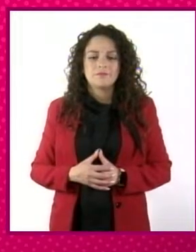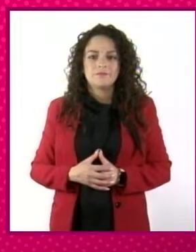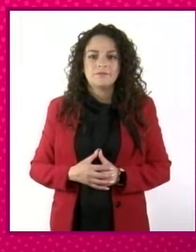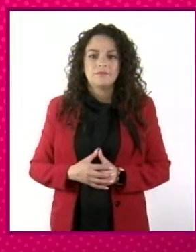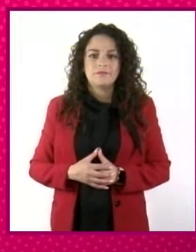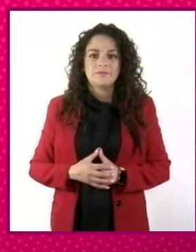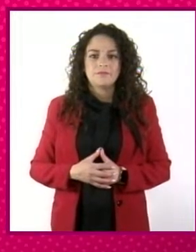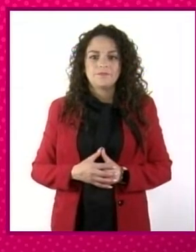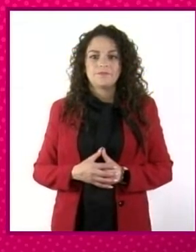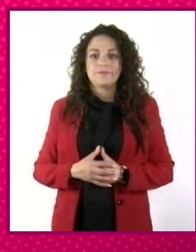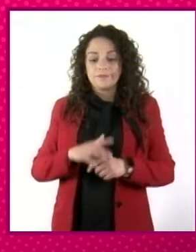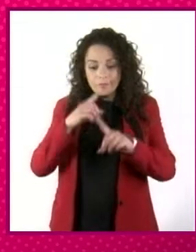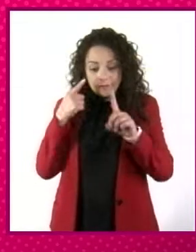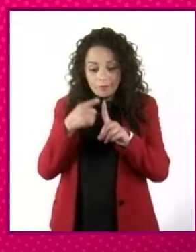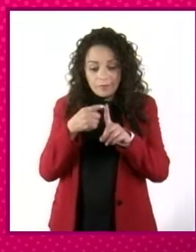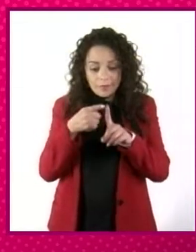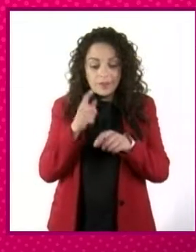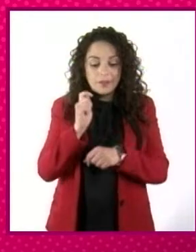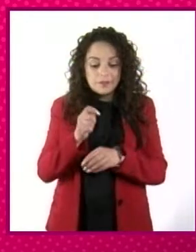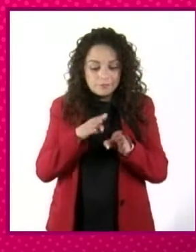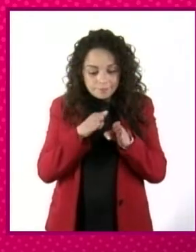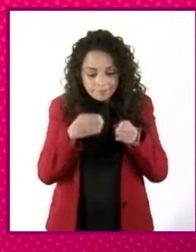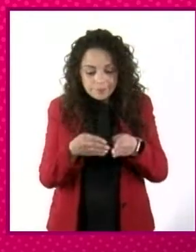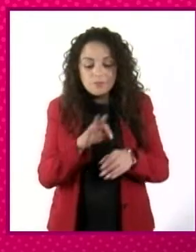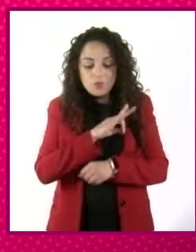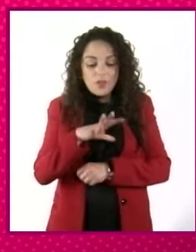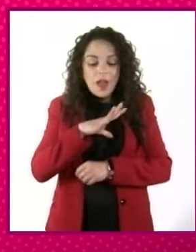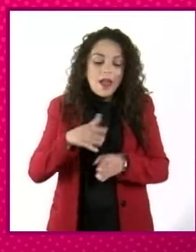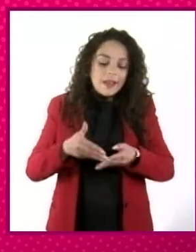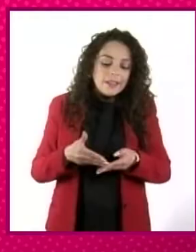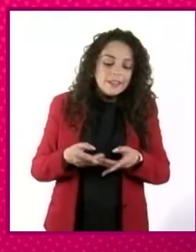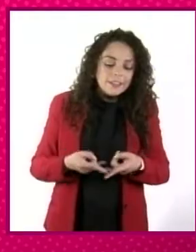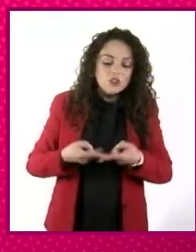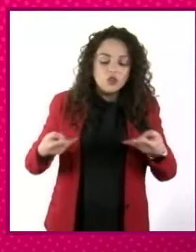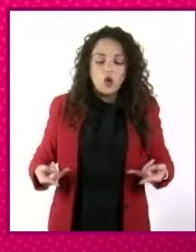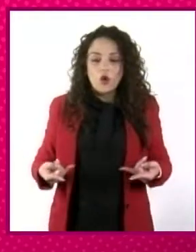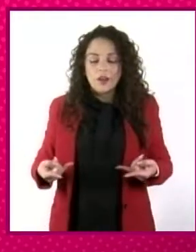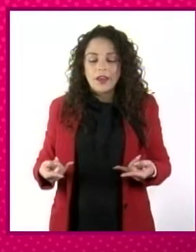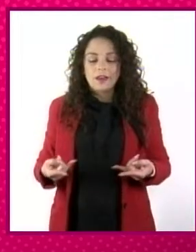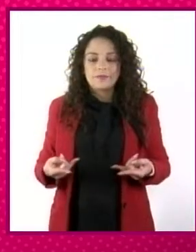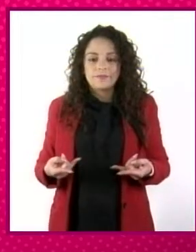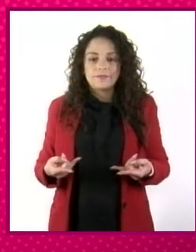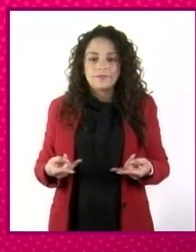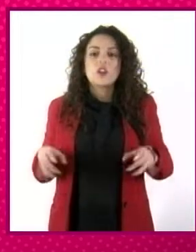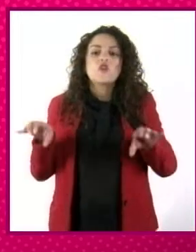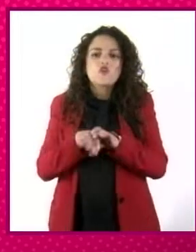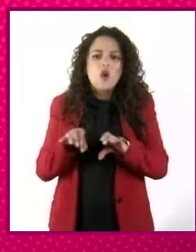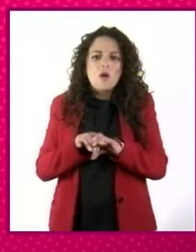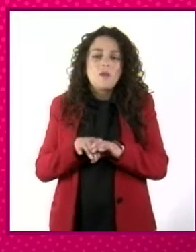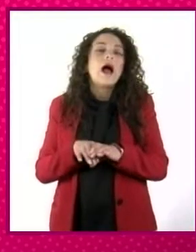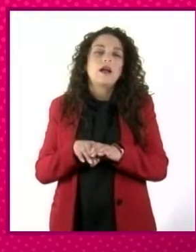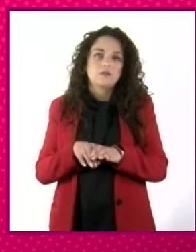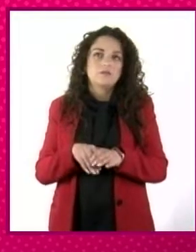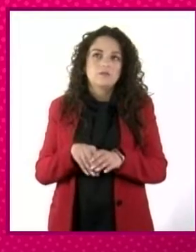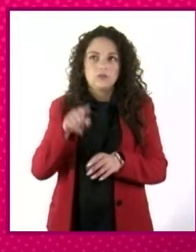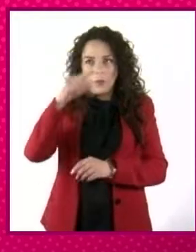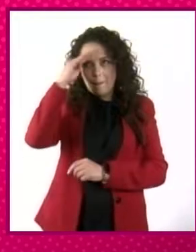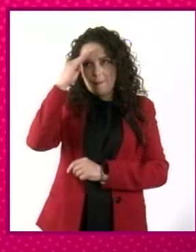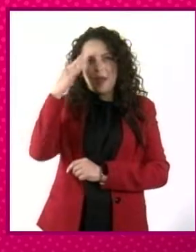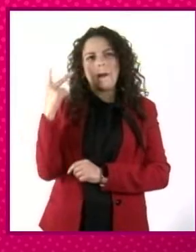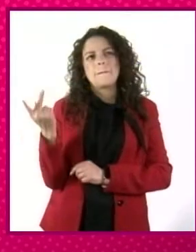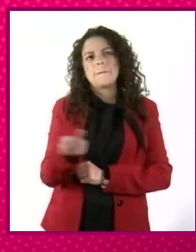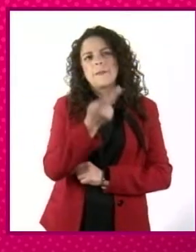un enfoque histórico, y eso se puede lograr a partir de las preguntas. ¿Qué le preguntas a algo,